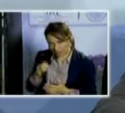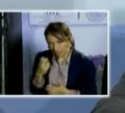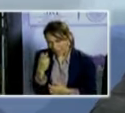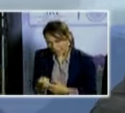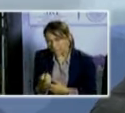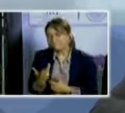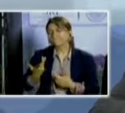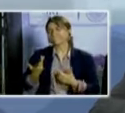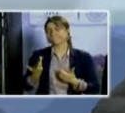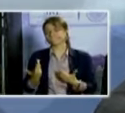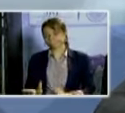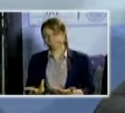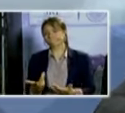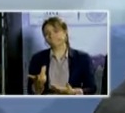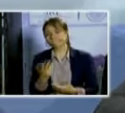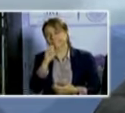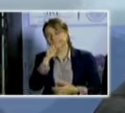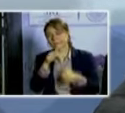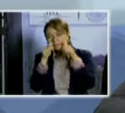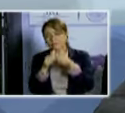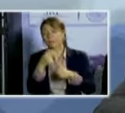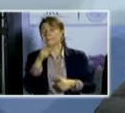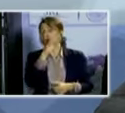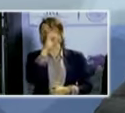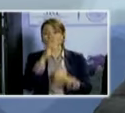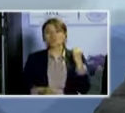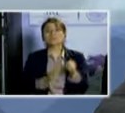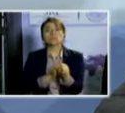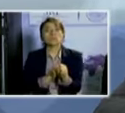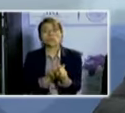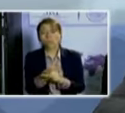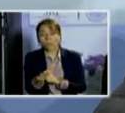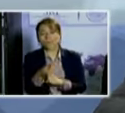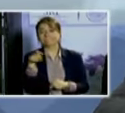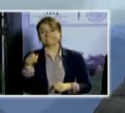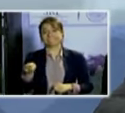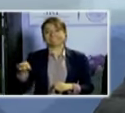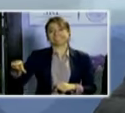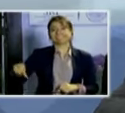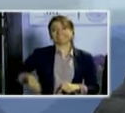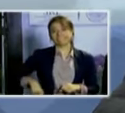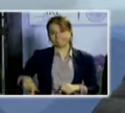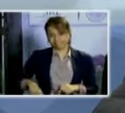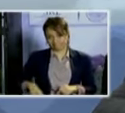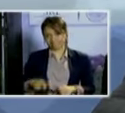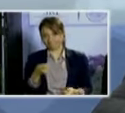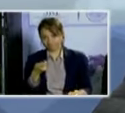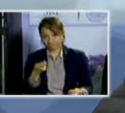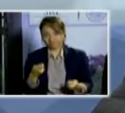el tema del Estado de Derecho adentro de la